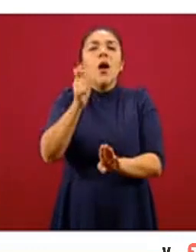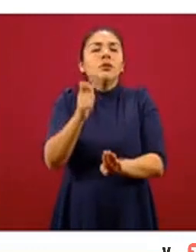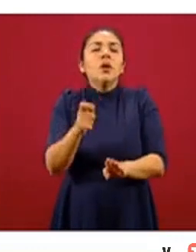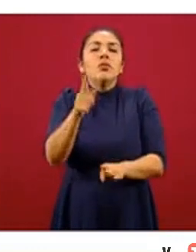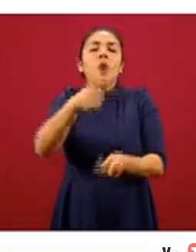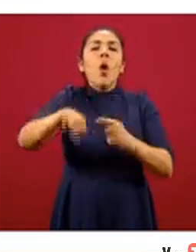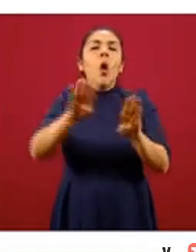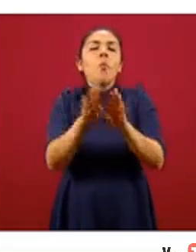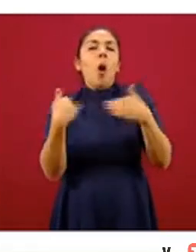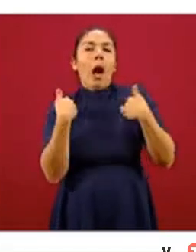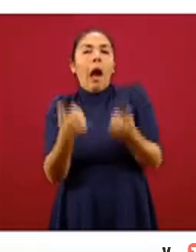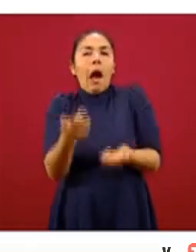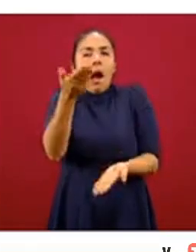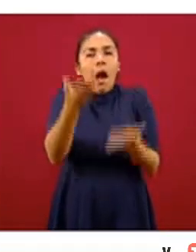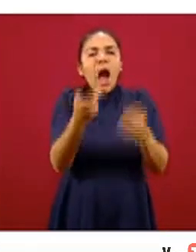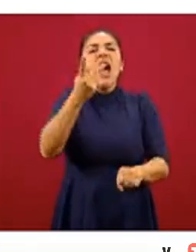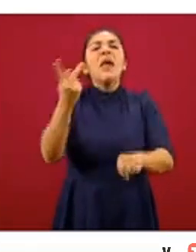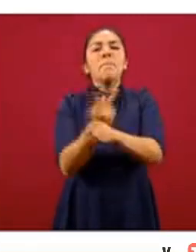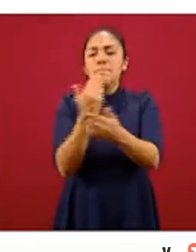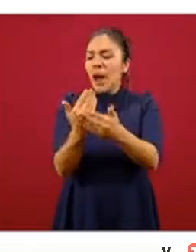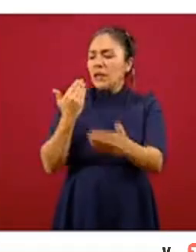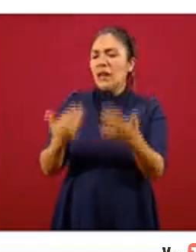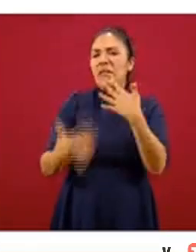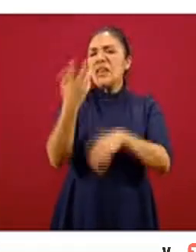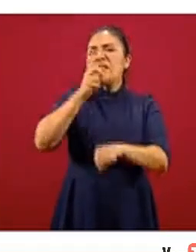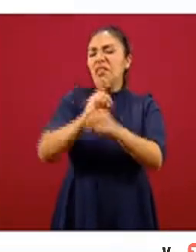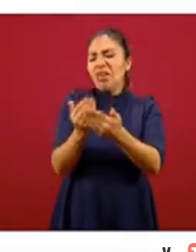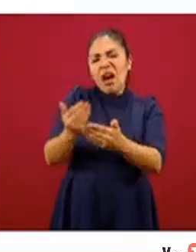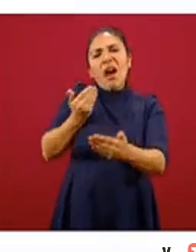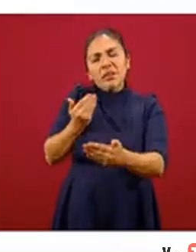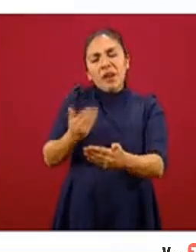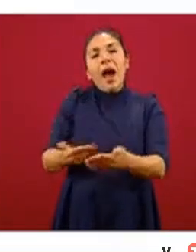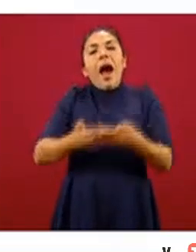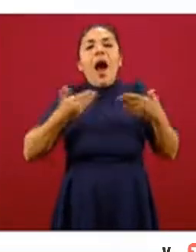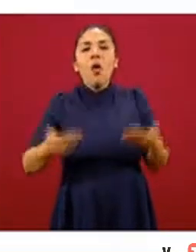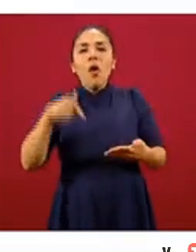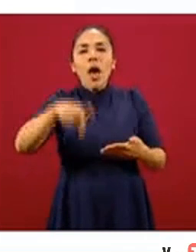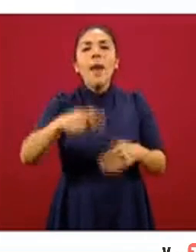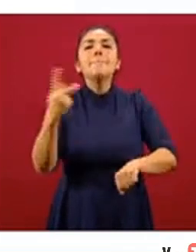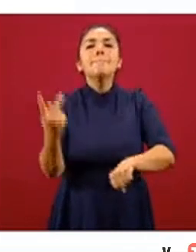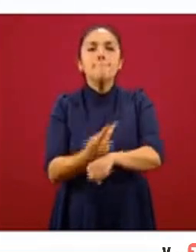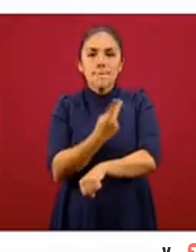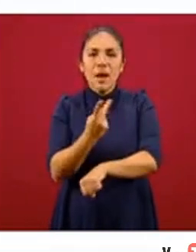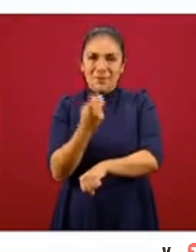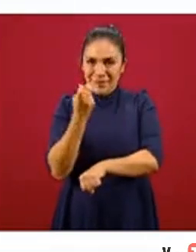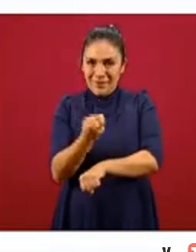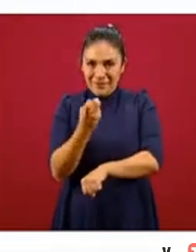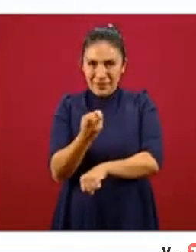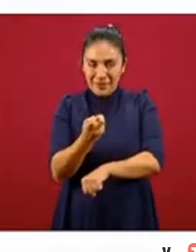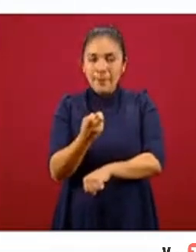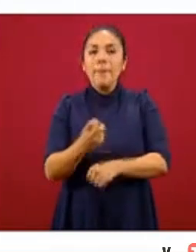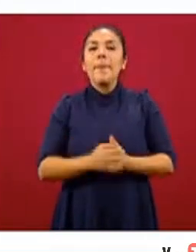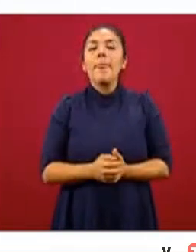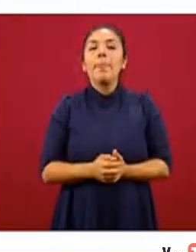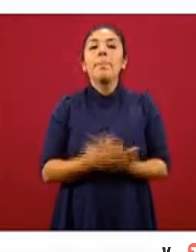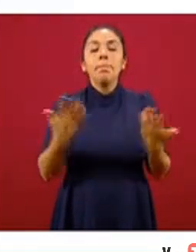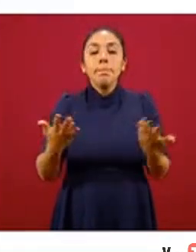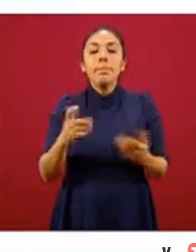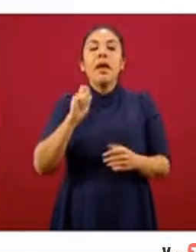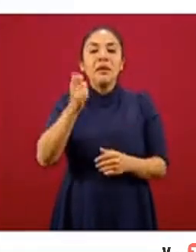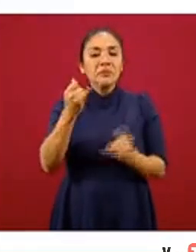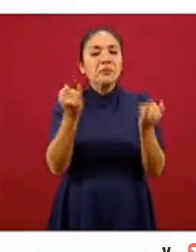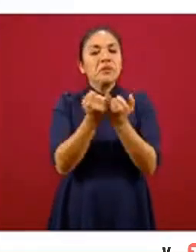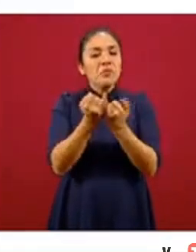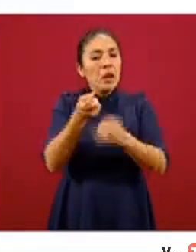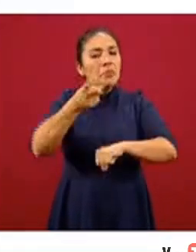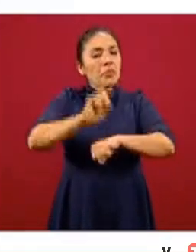de comparar lo que ocurrió 15 días atrás con lo que ocurre en la semana que está vigente, y se va recorriendo cada